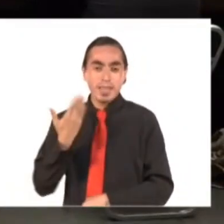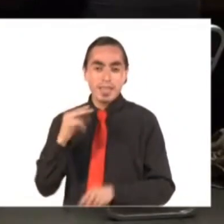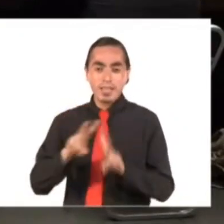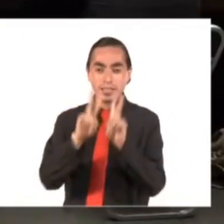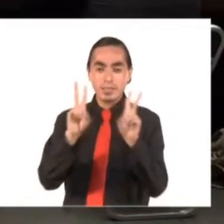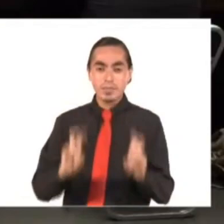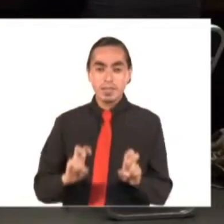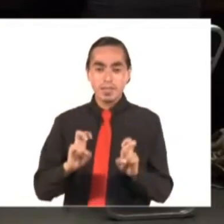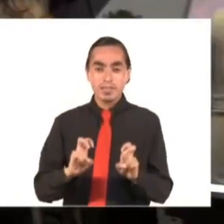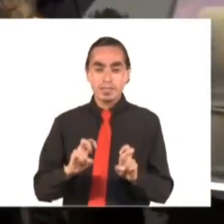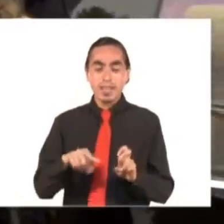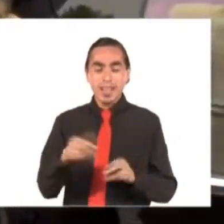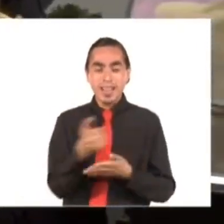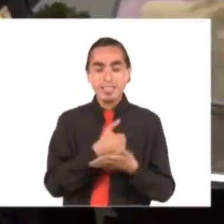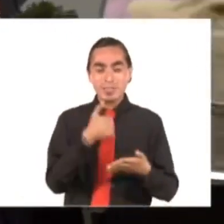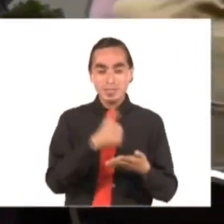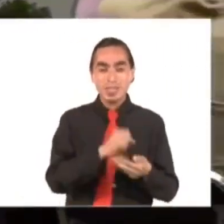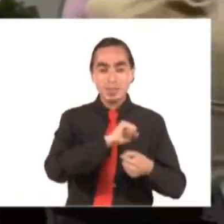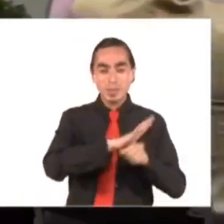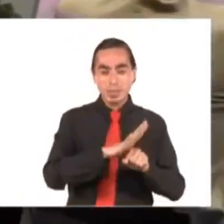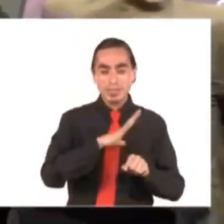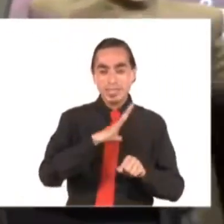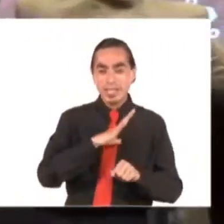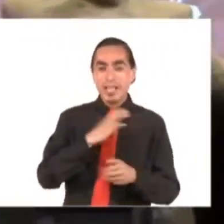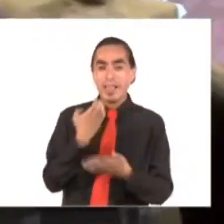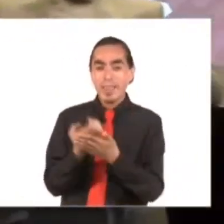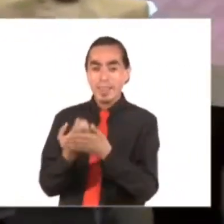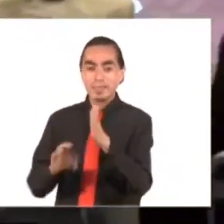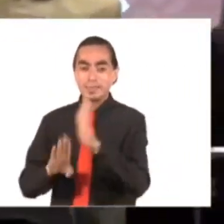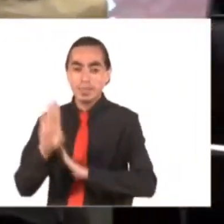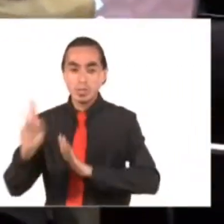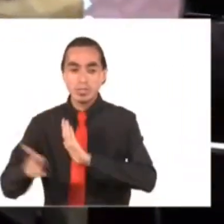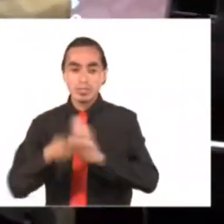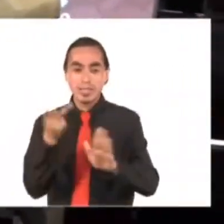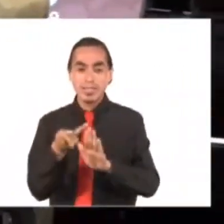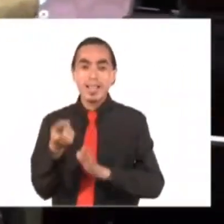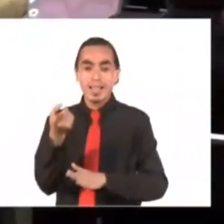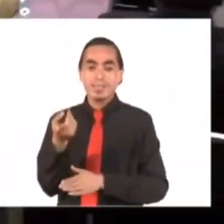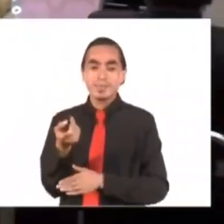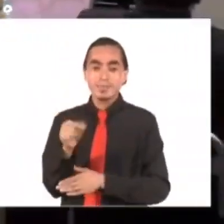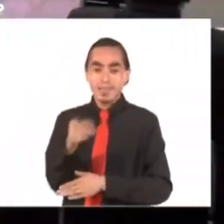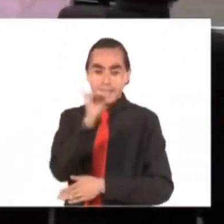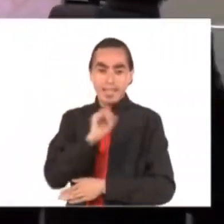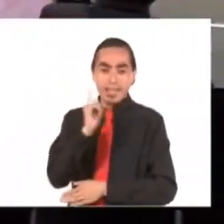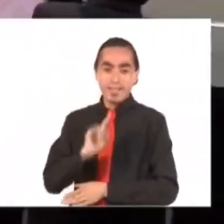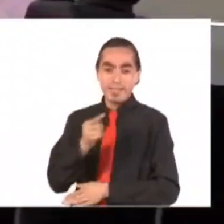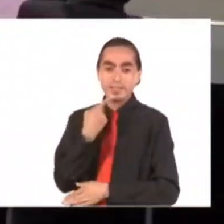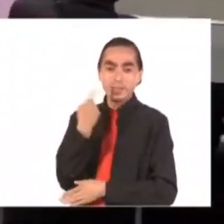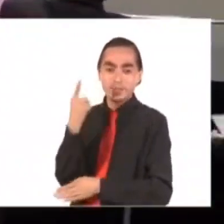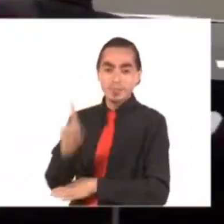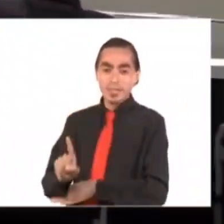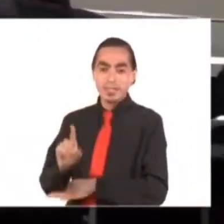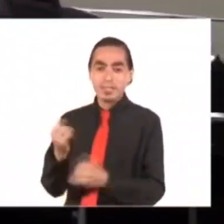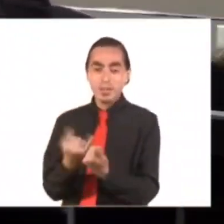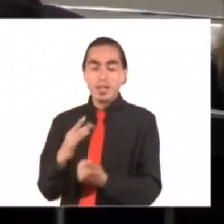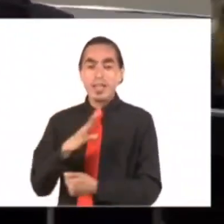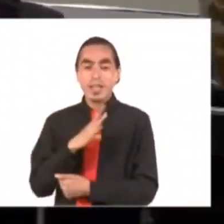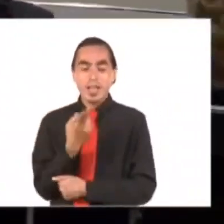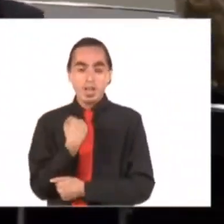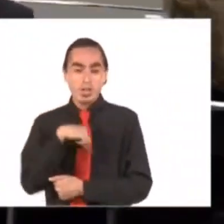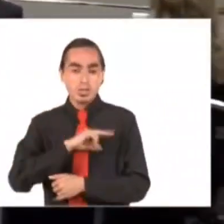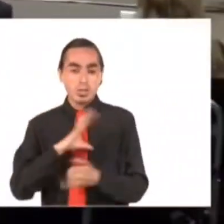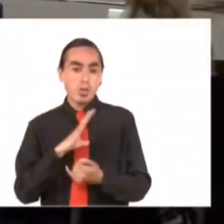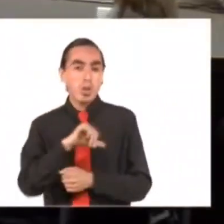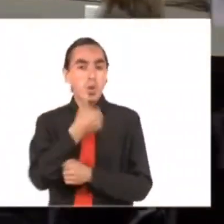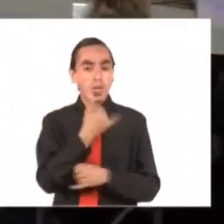la reactivación de la ciudad posterior a la pandemia por el COVID-19, nos pidió que nos metiéramos de fondo, junto a todas las dependencias que integran al gobierno